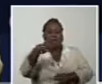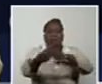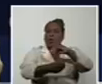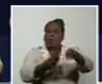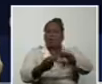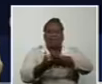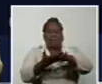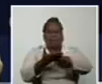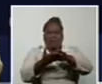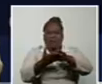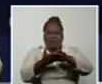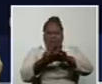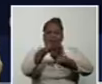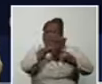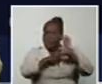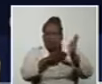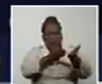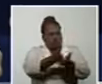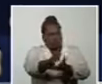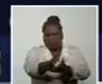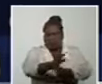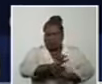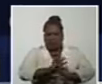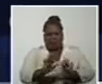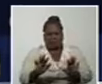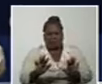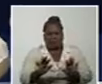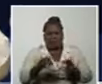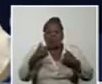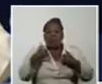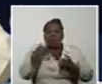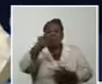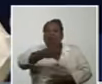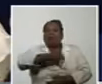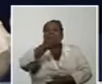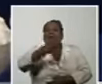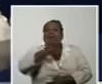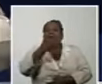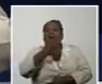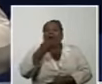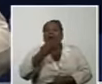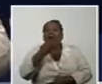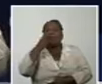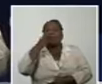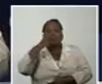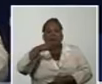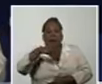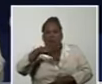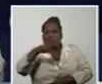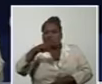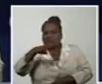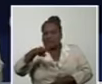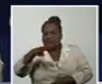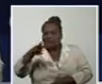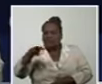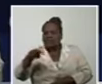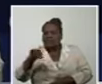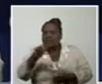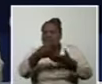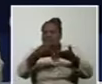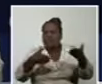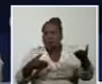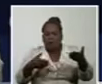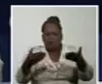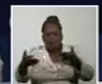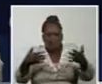las medidas de nuestro país. Yo lo digo porque buscamos información,